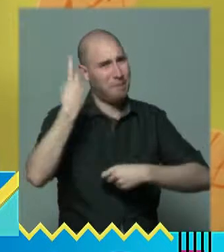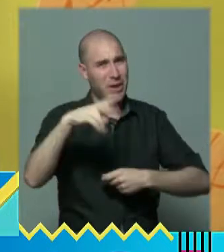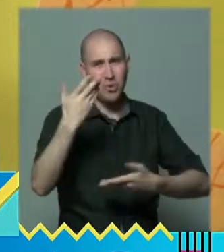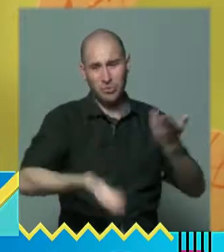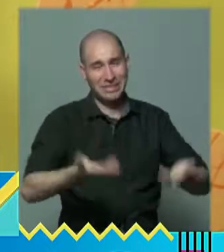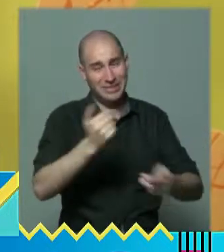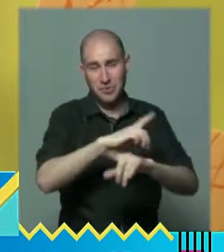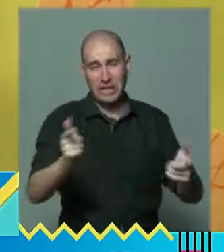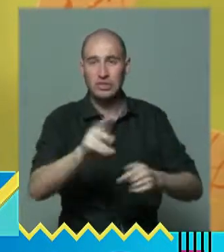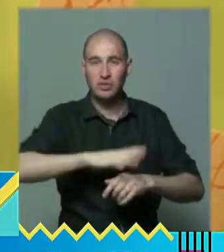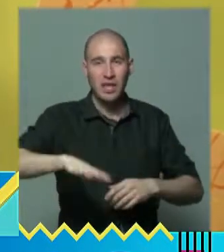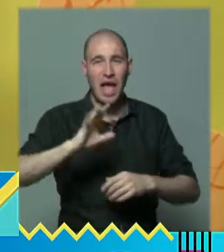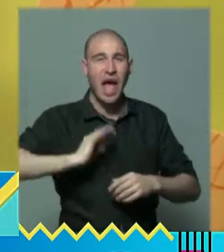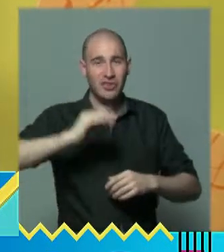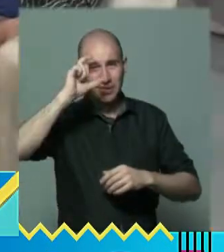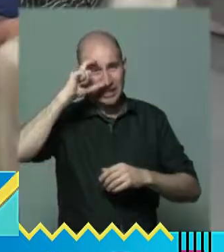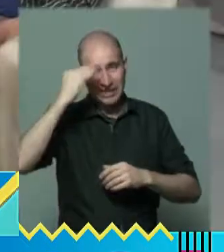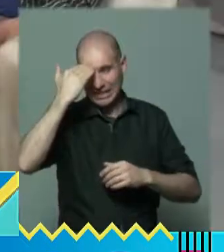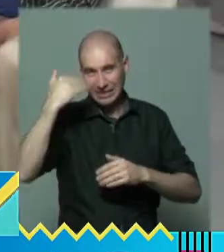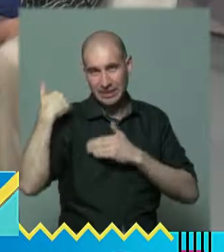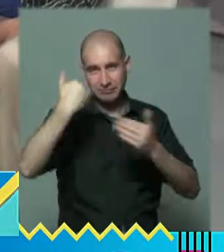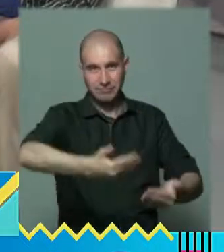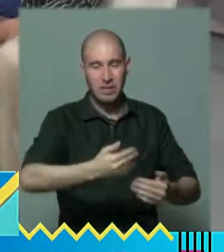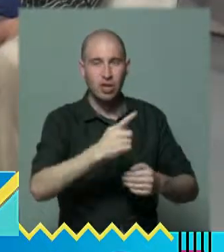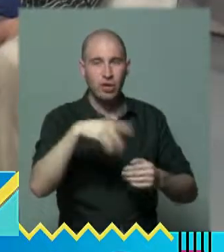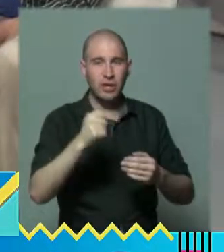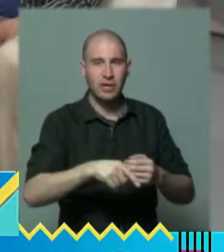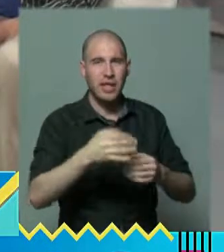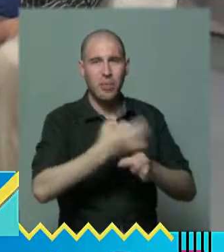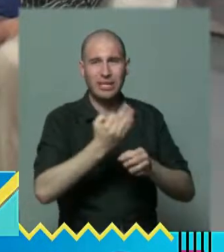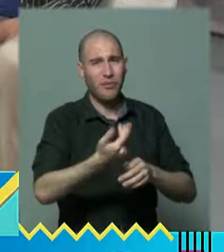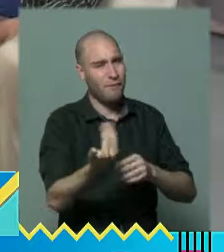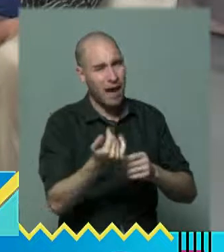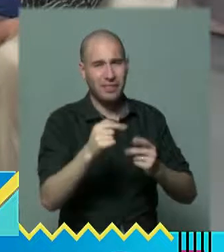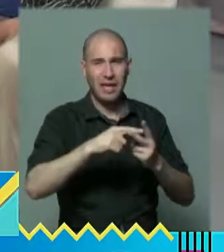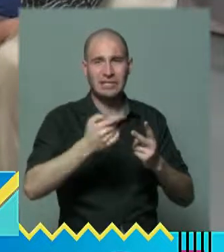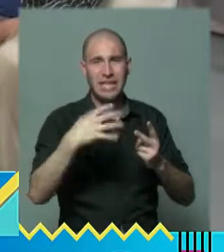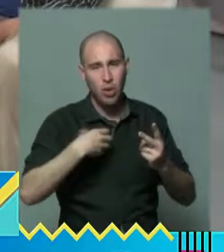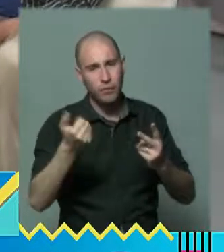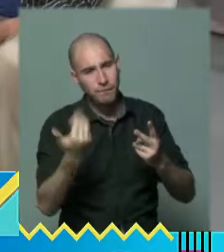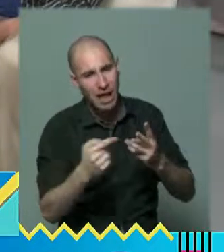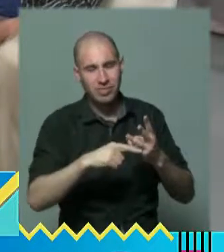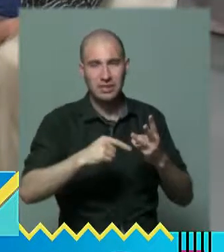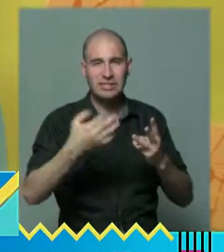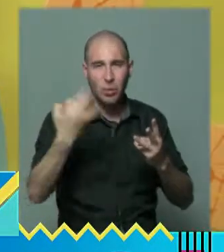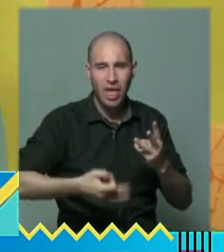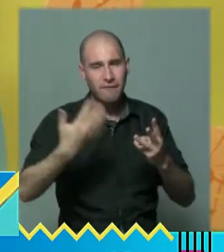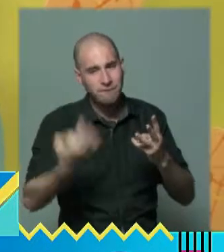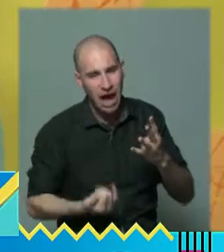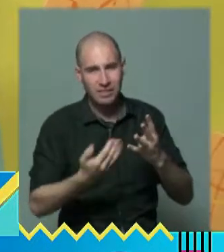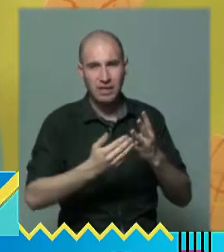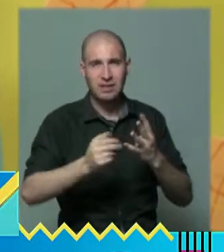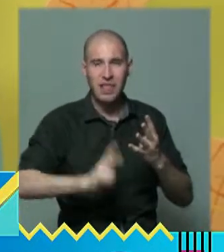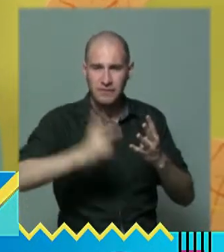injustos que ha tenido la sociedad en los últimos 15 años. Nosotros tenemos deficiencia de educación, deficiencia de salud, deficiencia de seguridad, deficiencia